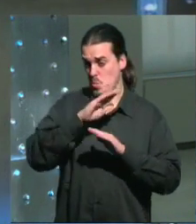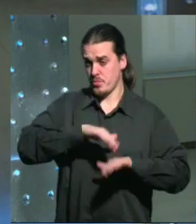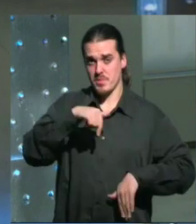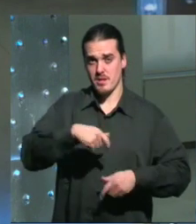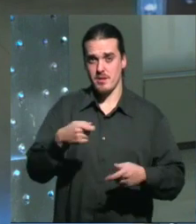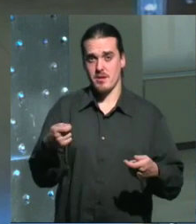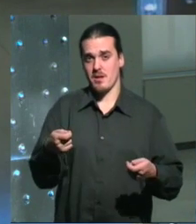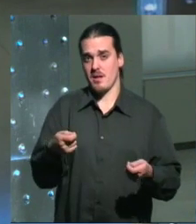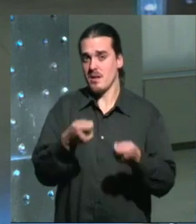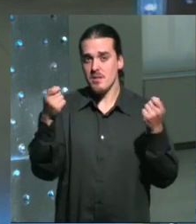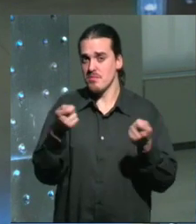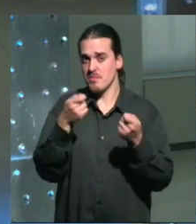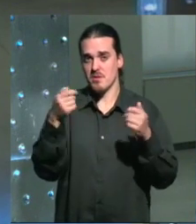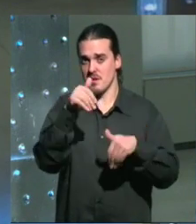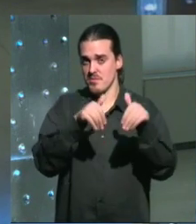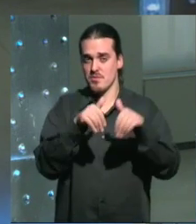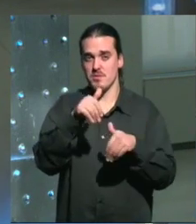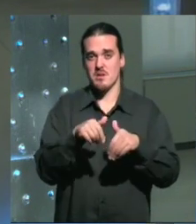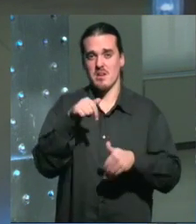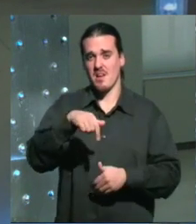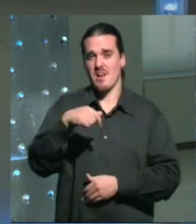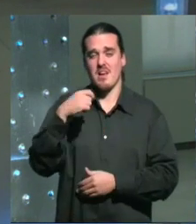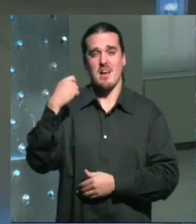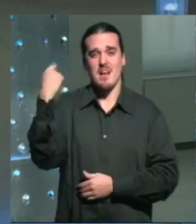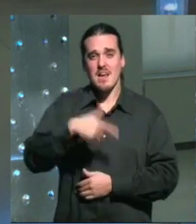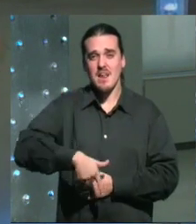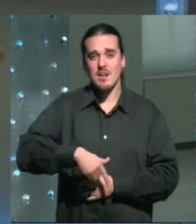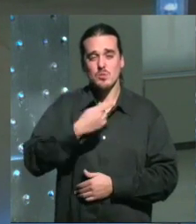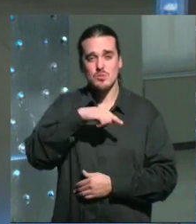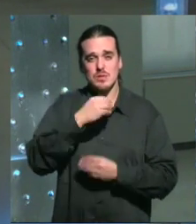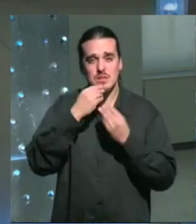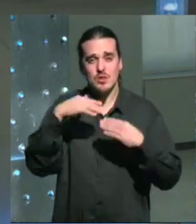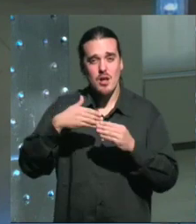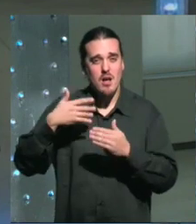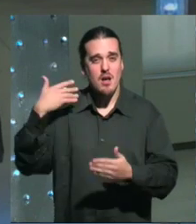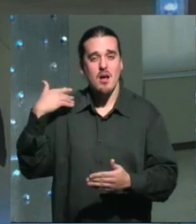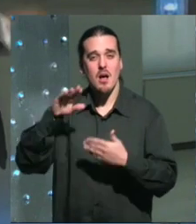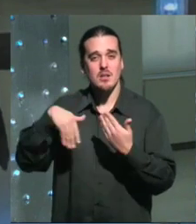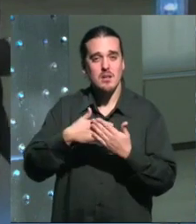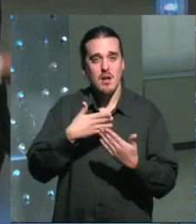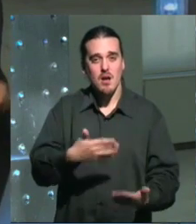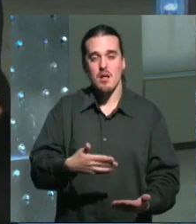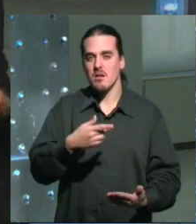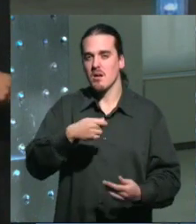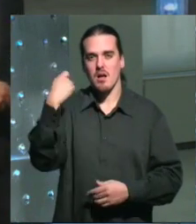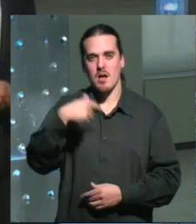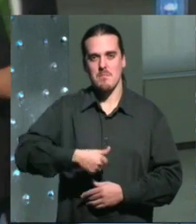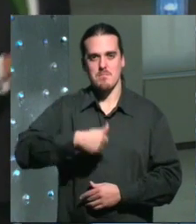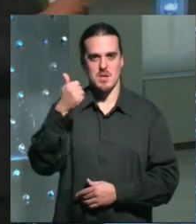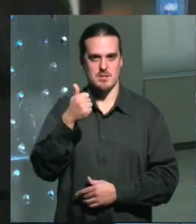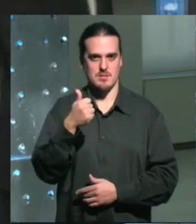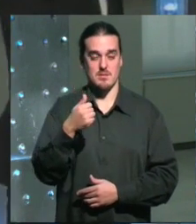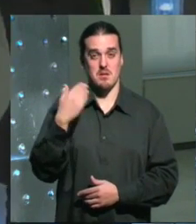Las elecciones más caras en la historia antes del 2012 habían sido las del 2008 y habíamos recaudado 750 millones. Pasamos